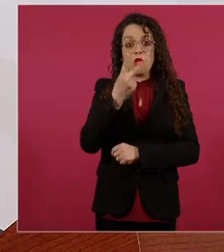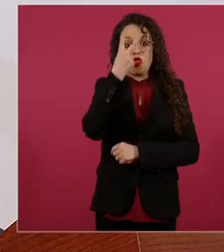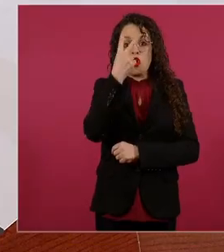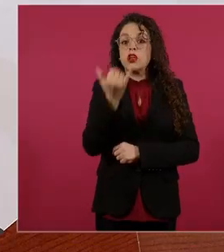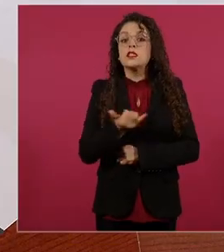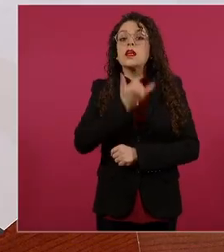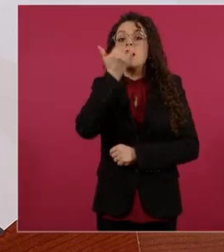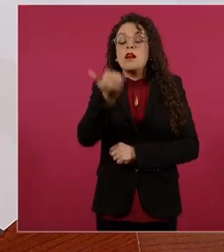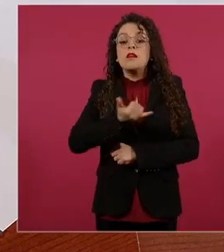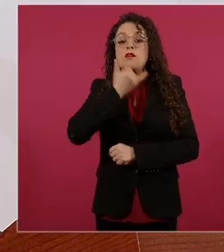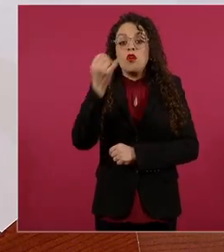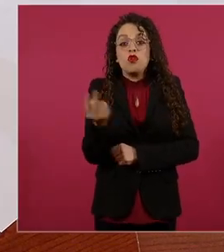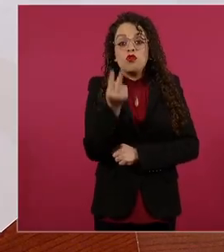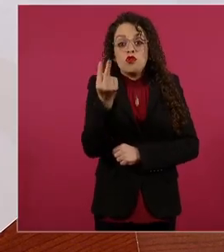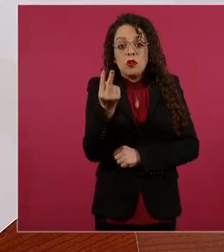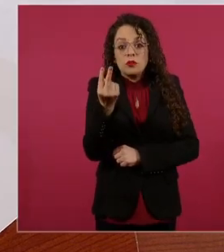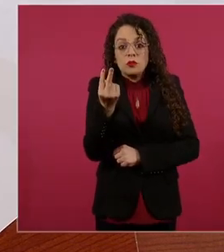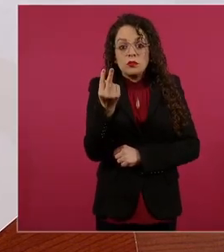el que falle en tres